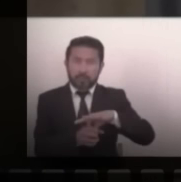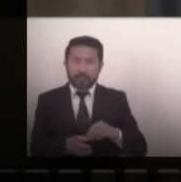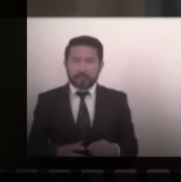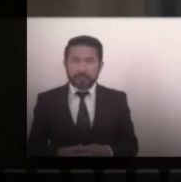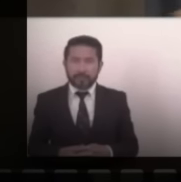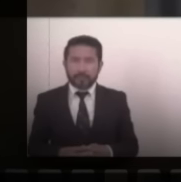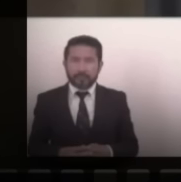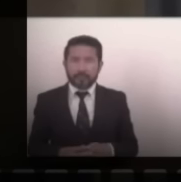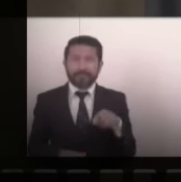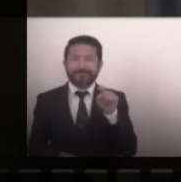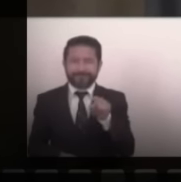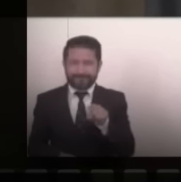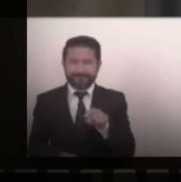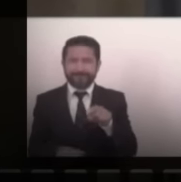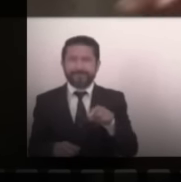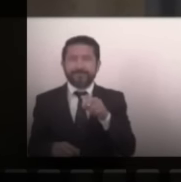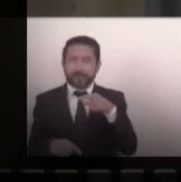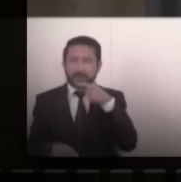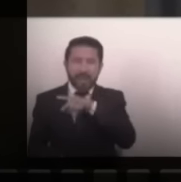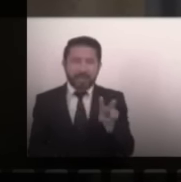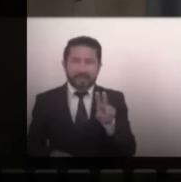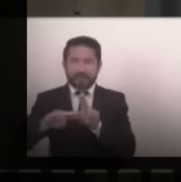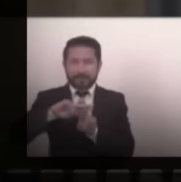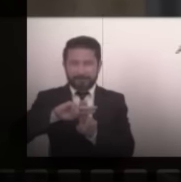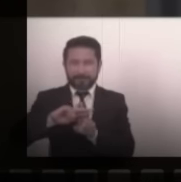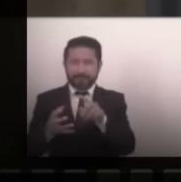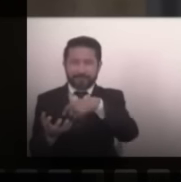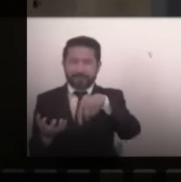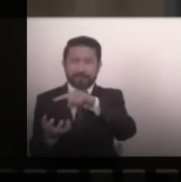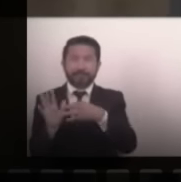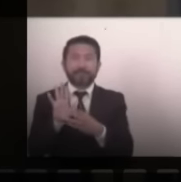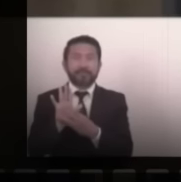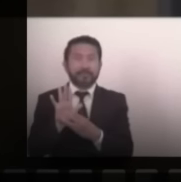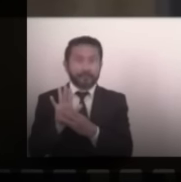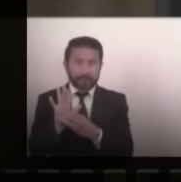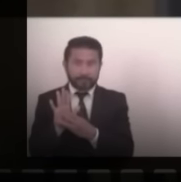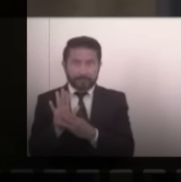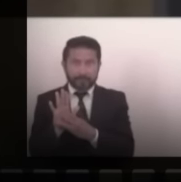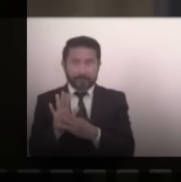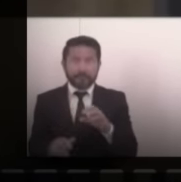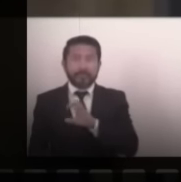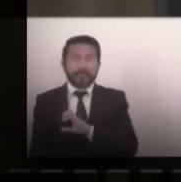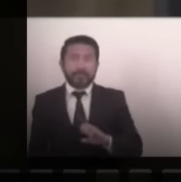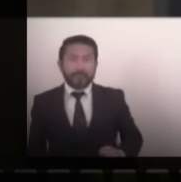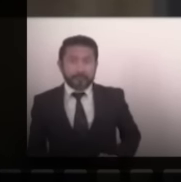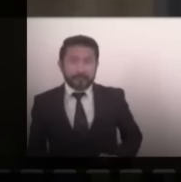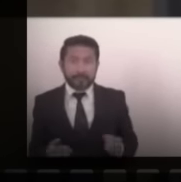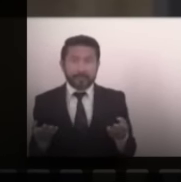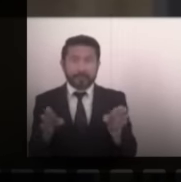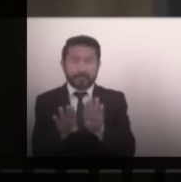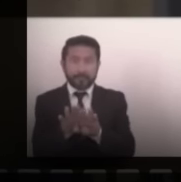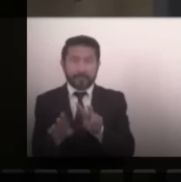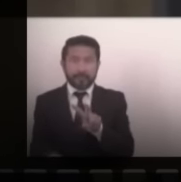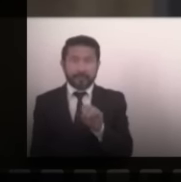votos Esa es la oposición que existe datos El Salvador cerró el